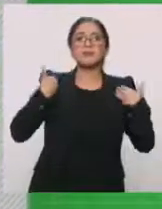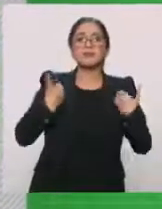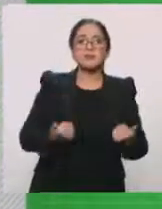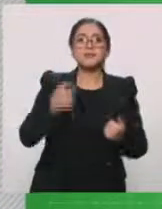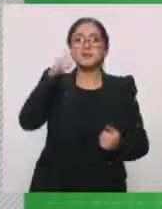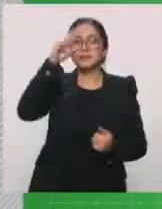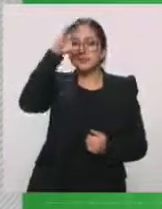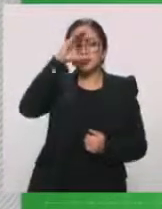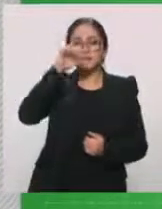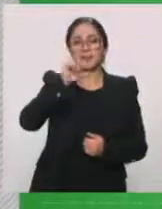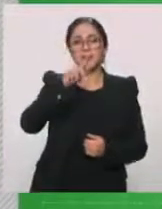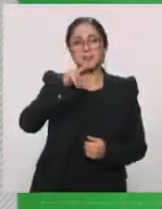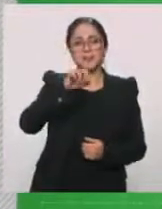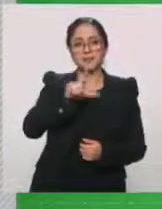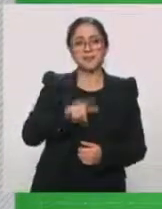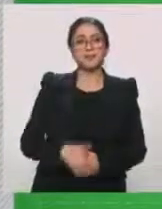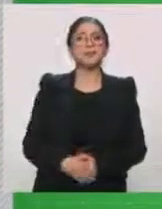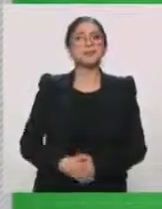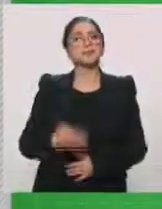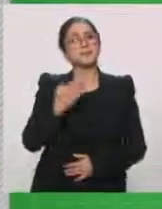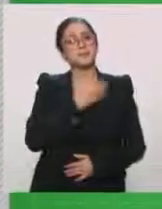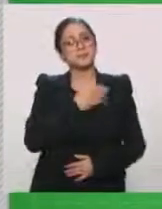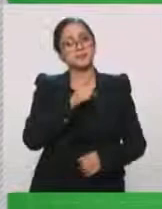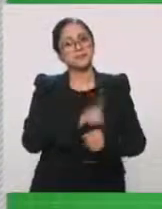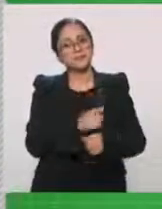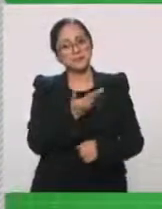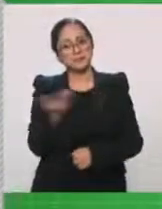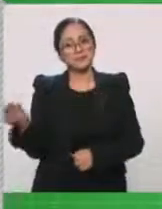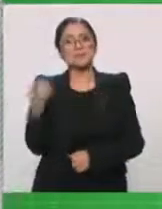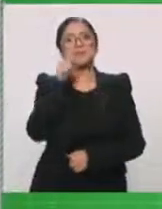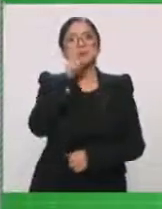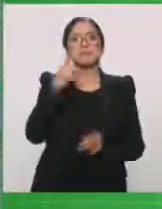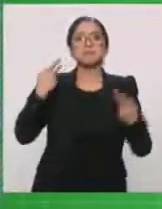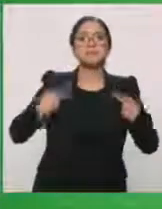mañana. Gracias, igualmente para ustedes y para la audiencia. Buena semana.